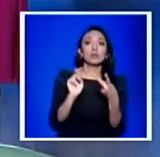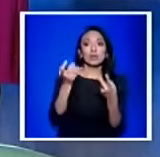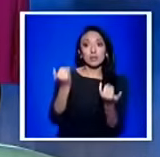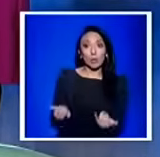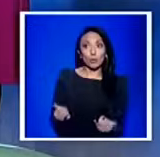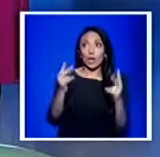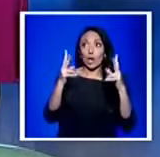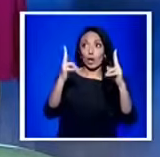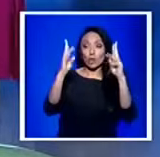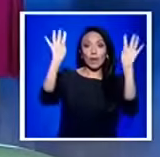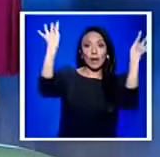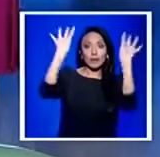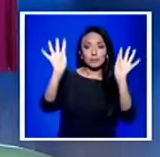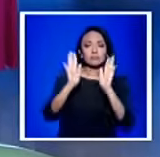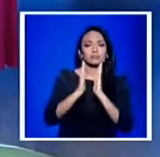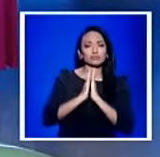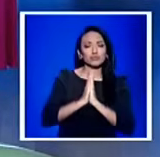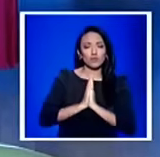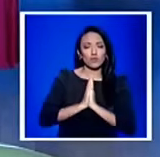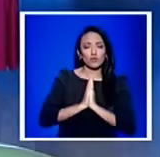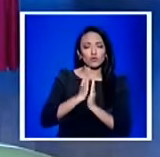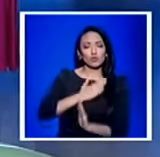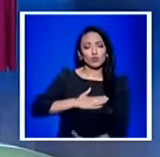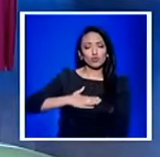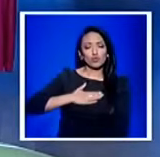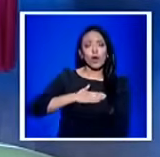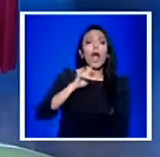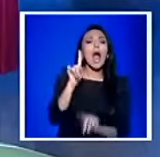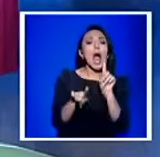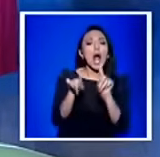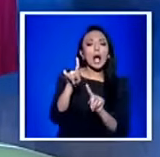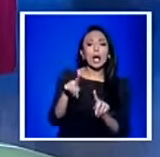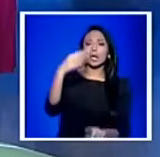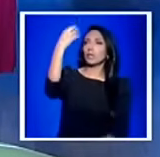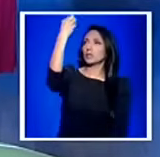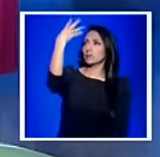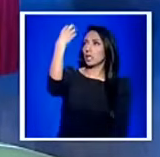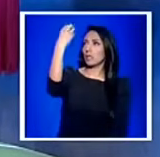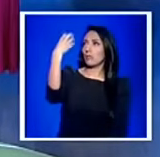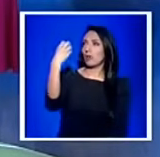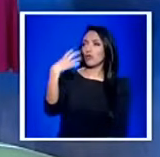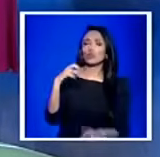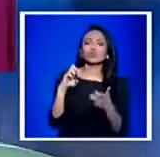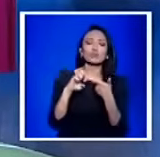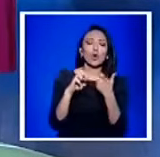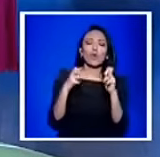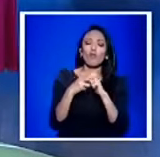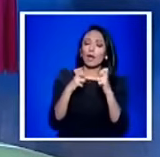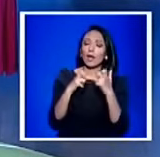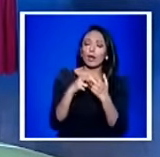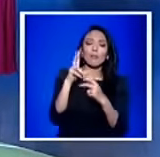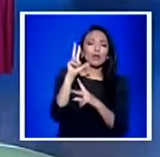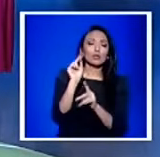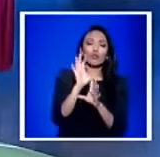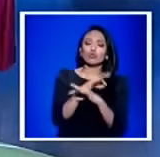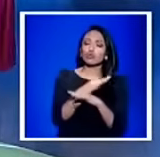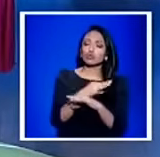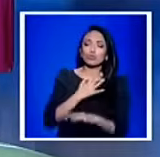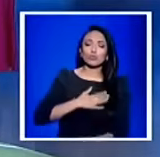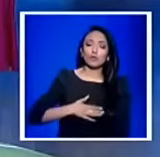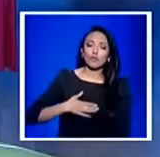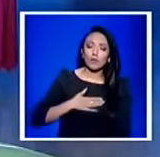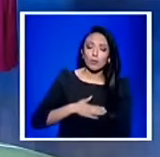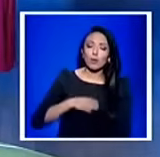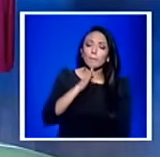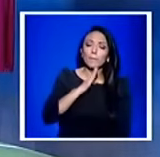de energía, recuerden, vecinos, por favor, no están funcionando algunos semáforos en importantes arterias viales, así que a manejar con